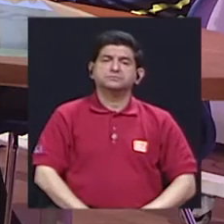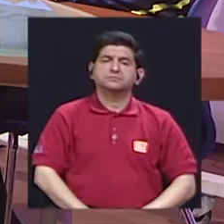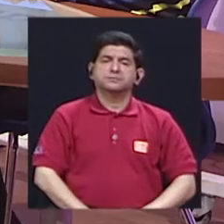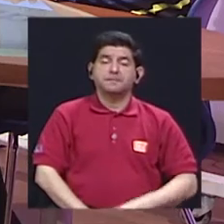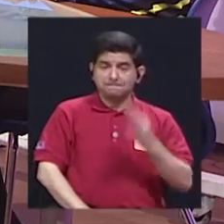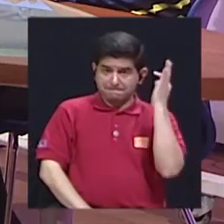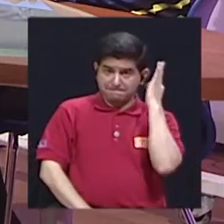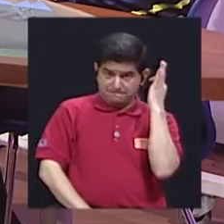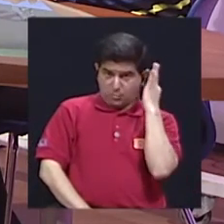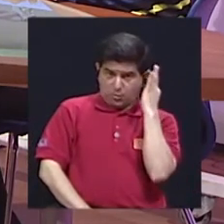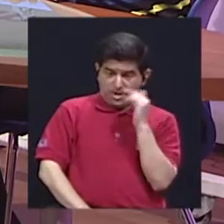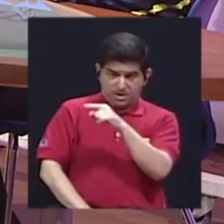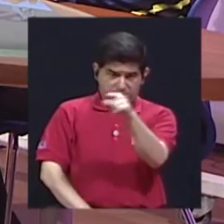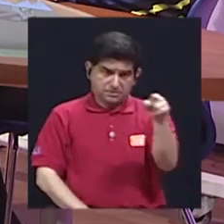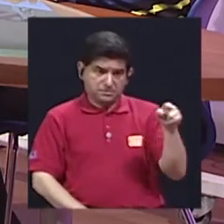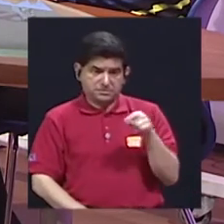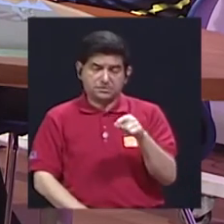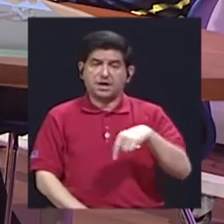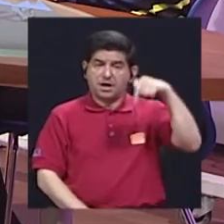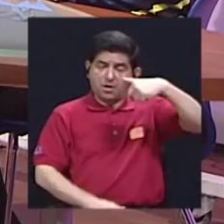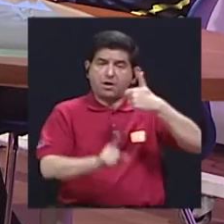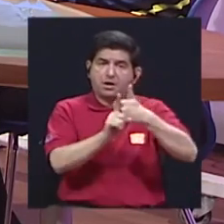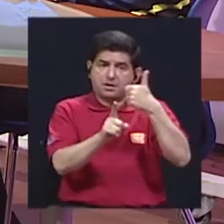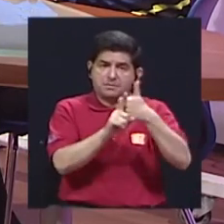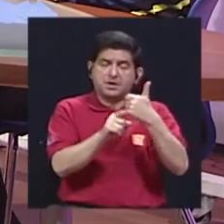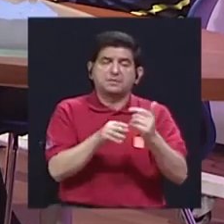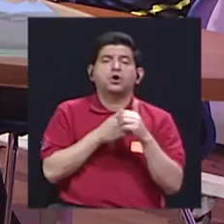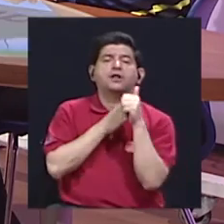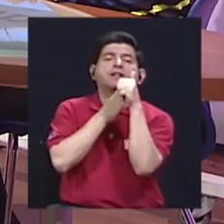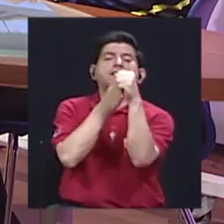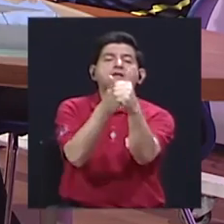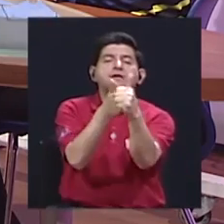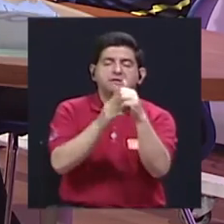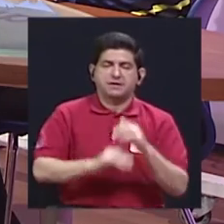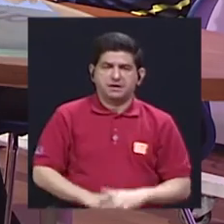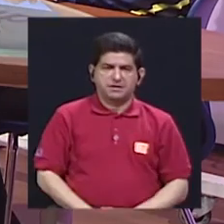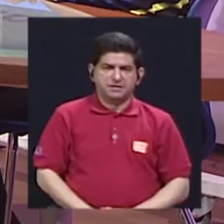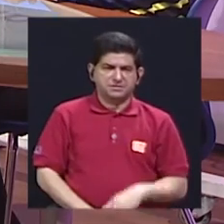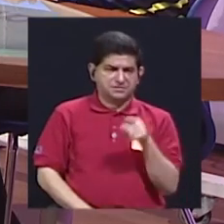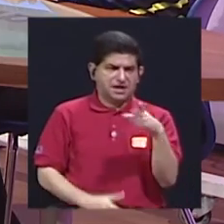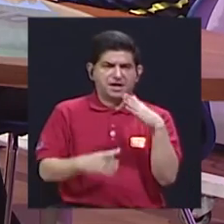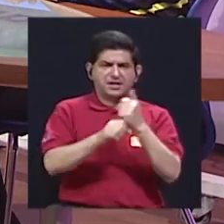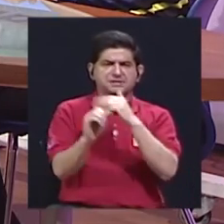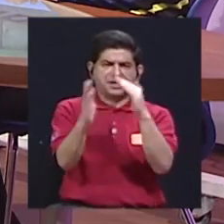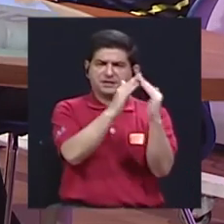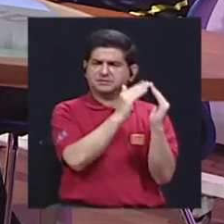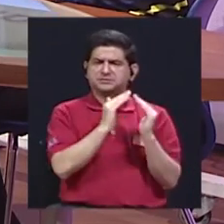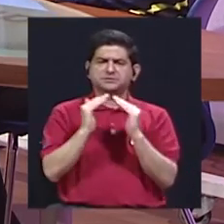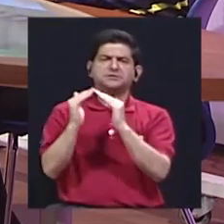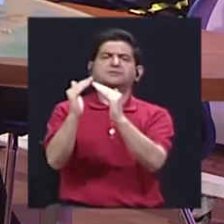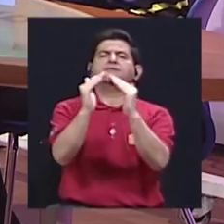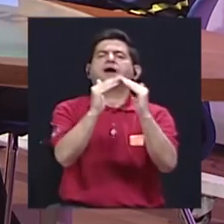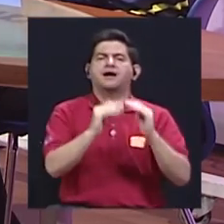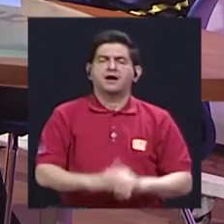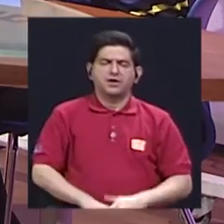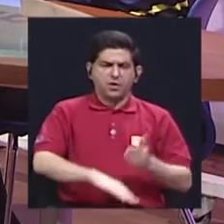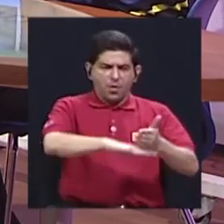mujeres que hoy por hoy son líderes han hecho que ese barrio